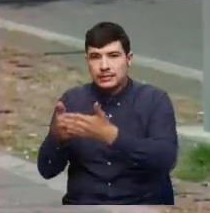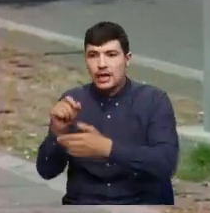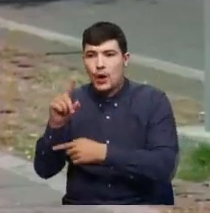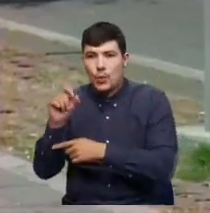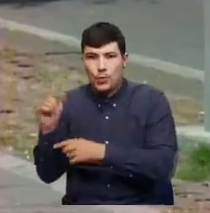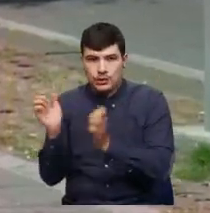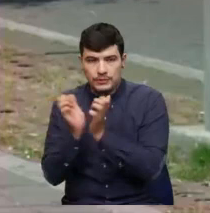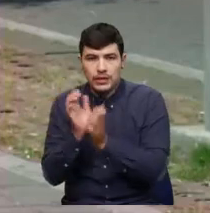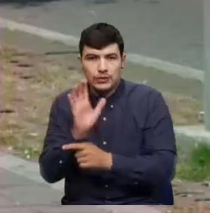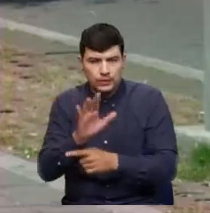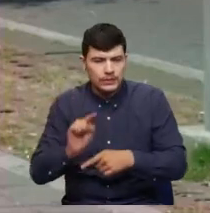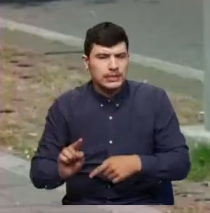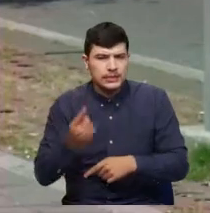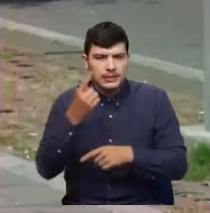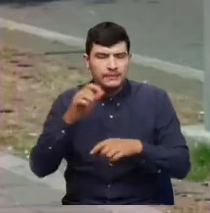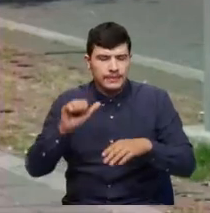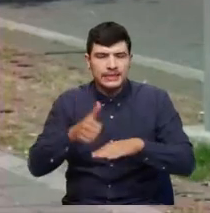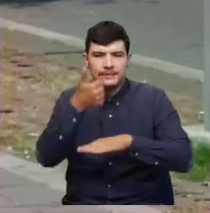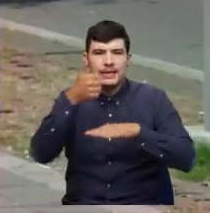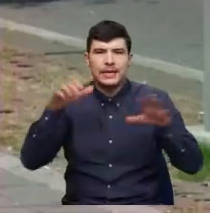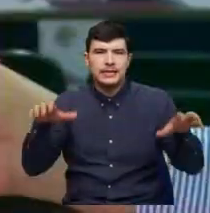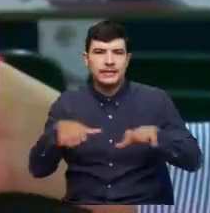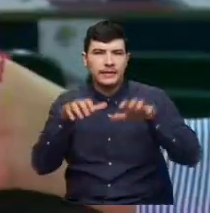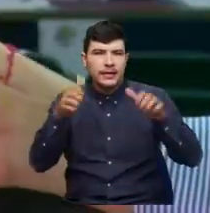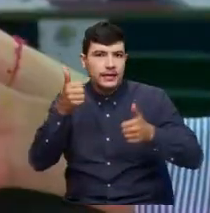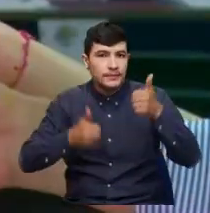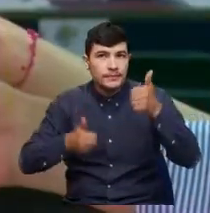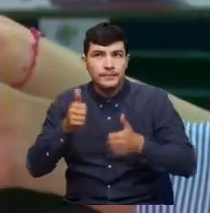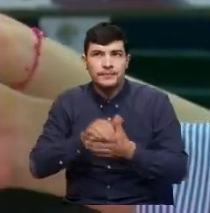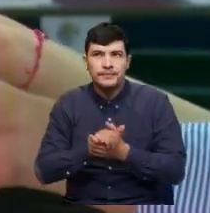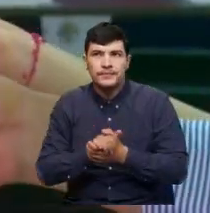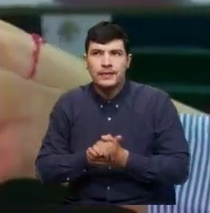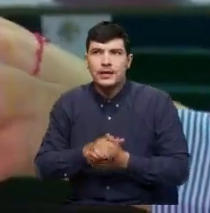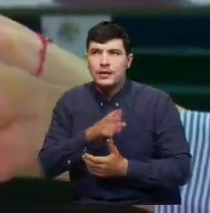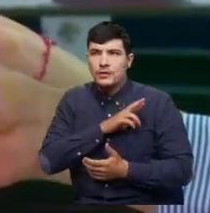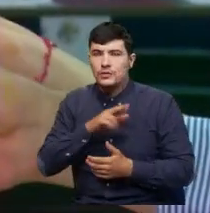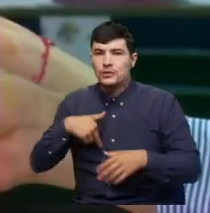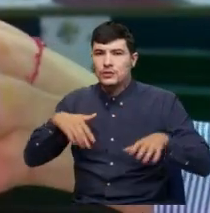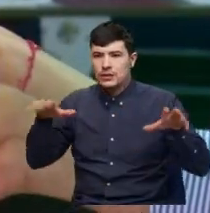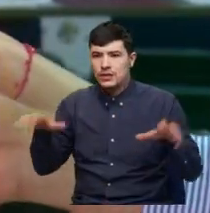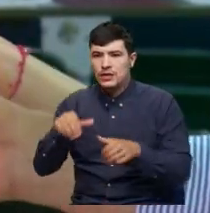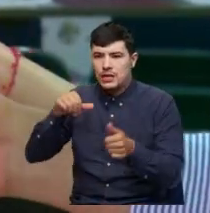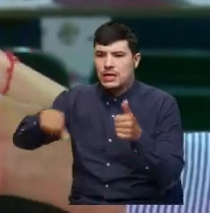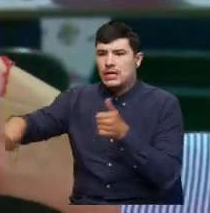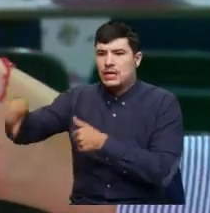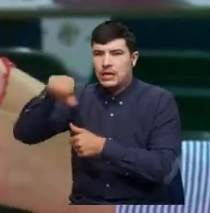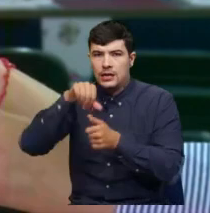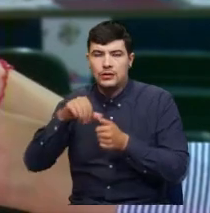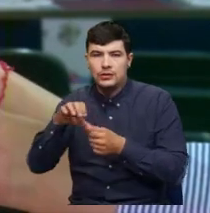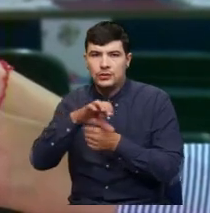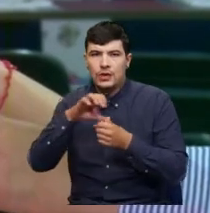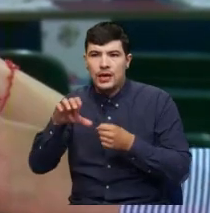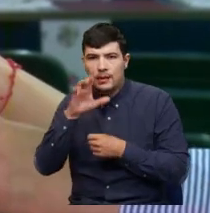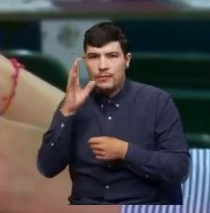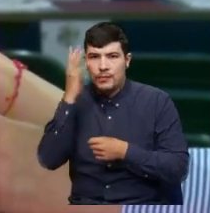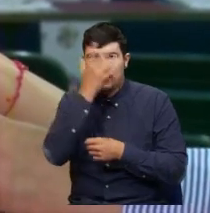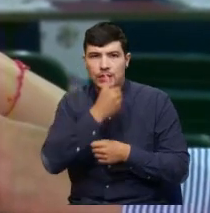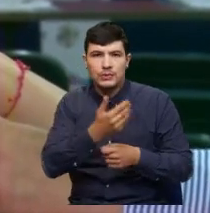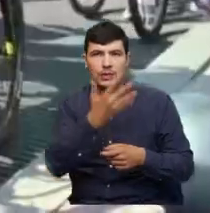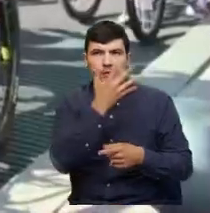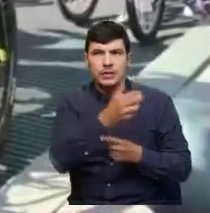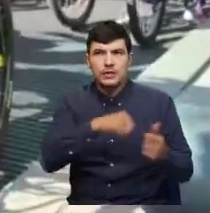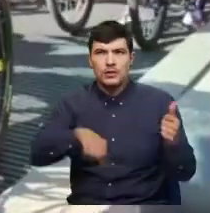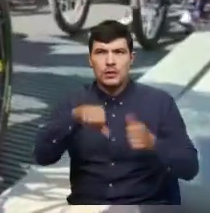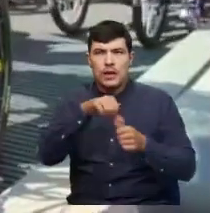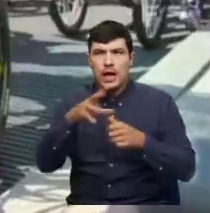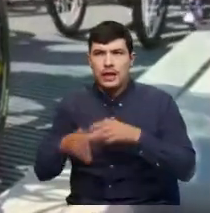son las principales actividades. Vamos a desarrollar el Giro de la Ciudad Bonita en 5 etapas. Vamos a tener